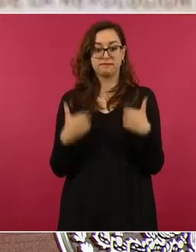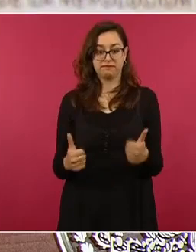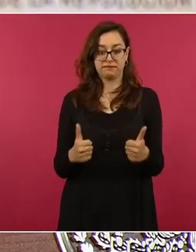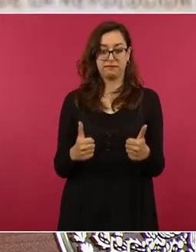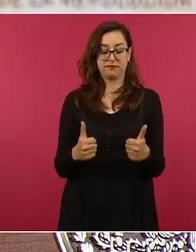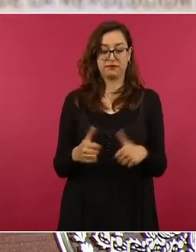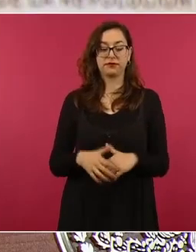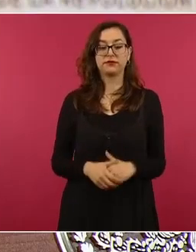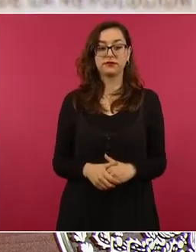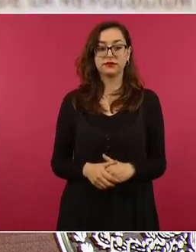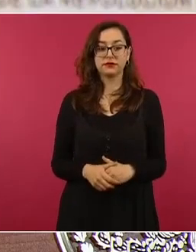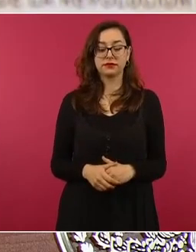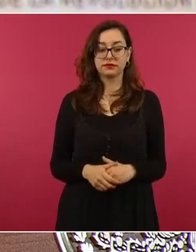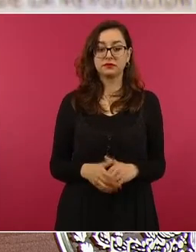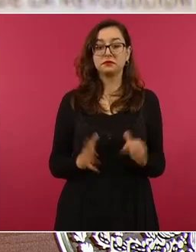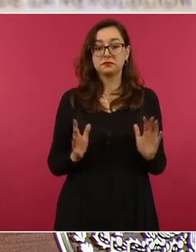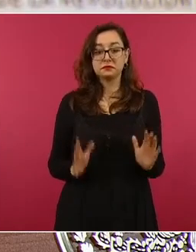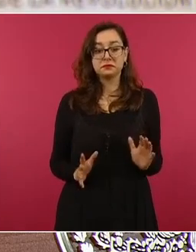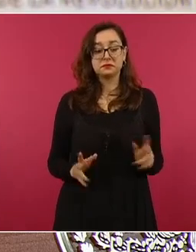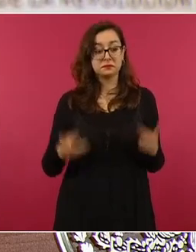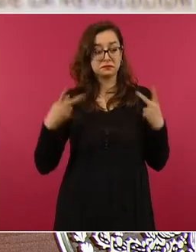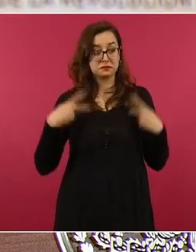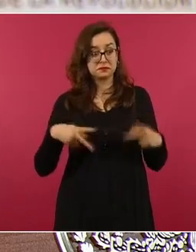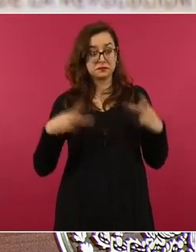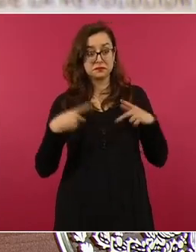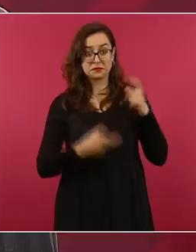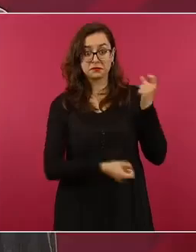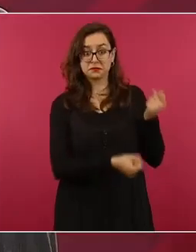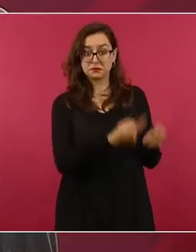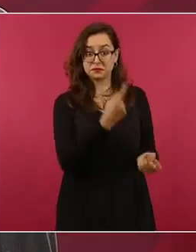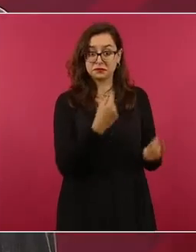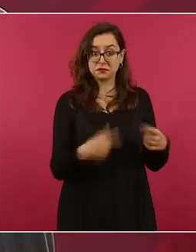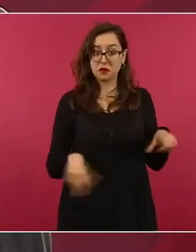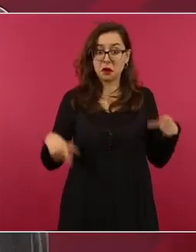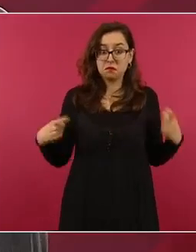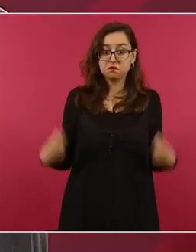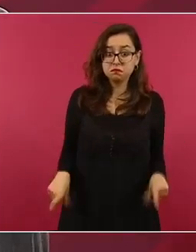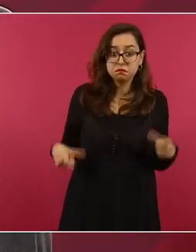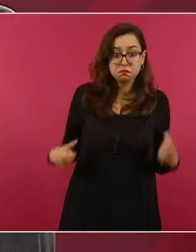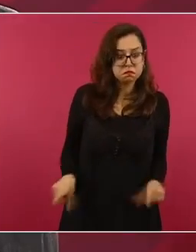no todo el que tiene es malvado.